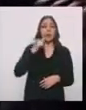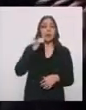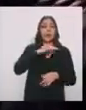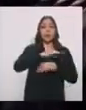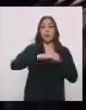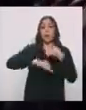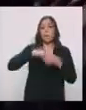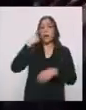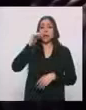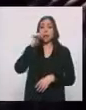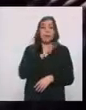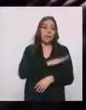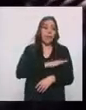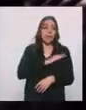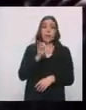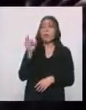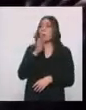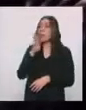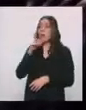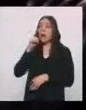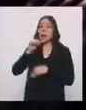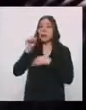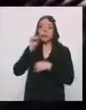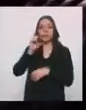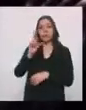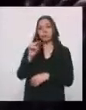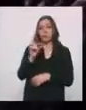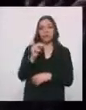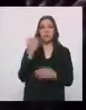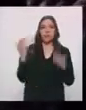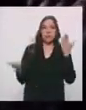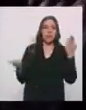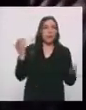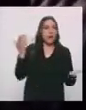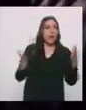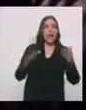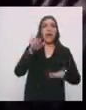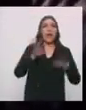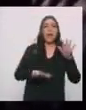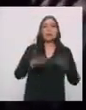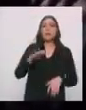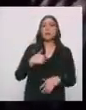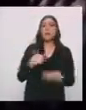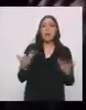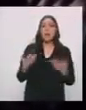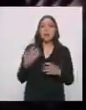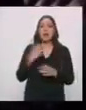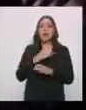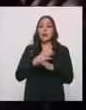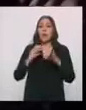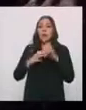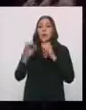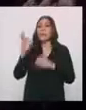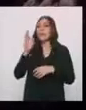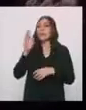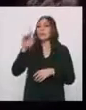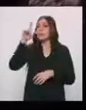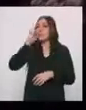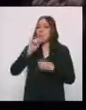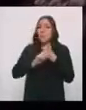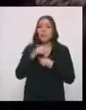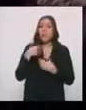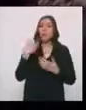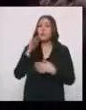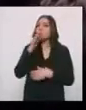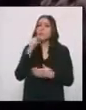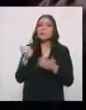mismo proceso de resiliencia me llevaría a entender que habrá momentos en los que no voy a poder lidiar con la situación y habrá momentos en los que no tengo que estar feliz ante